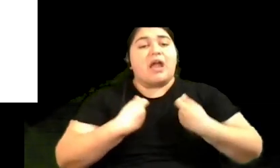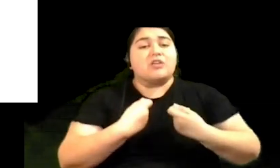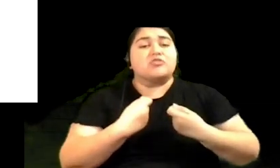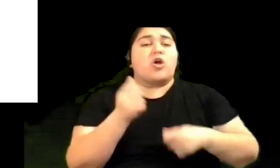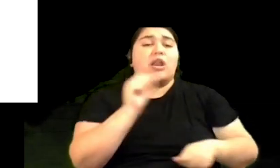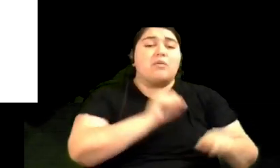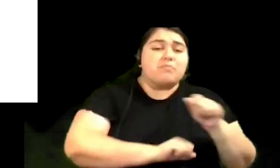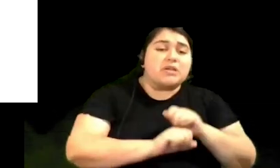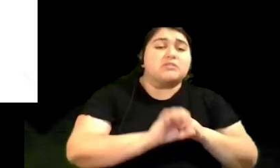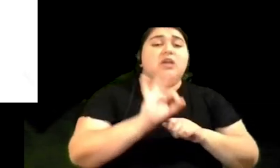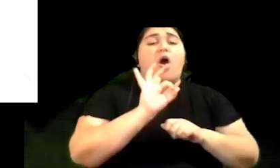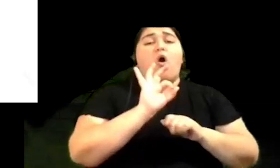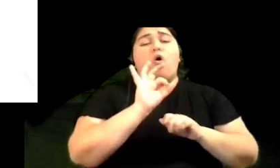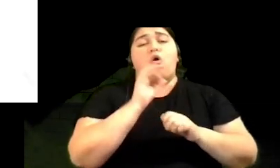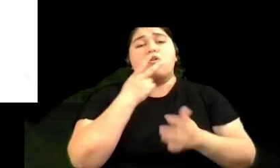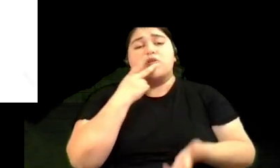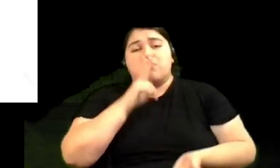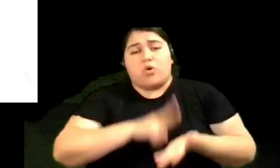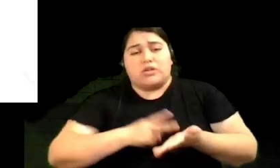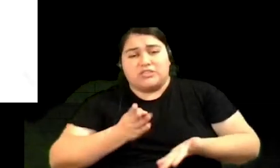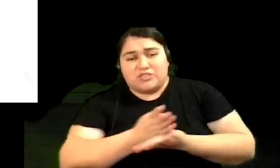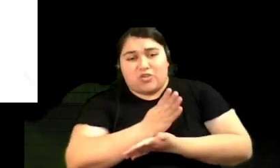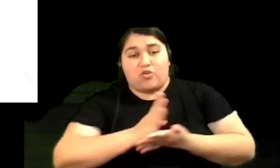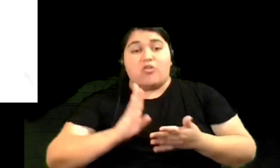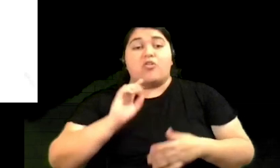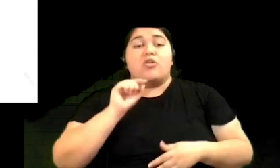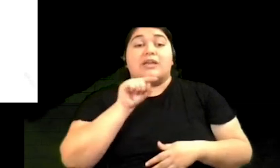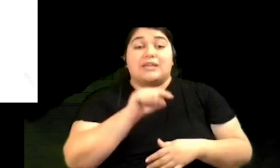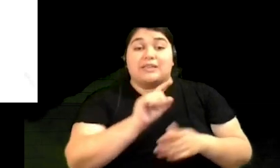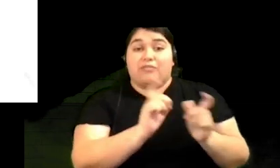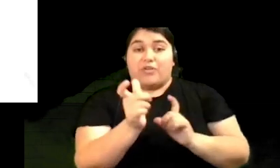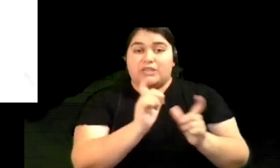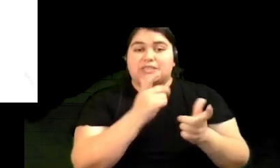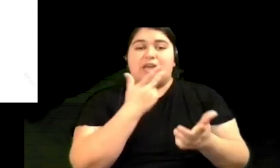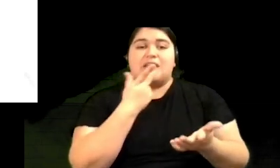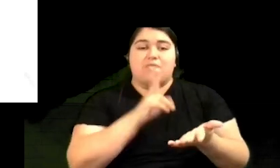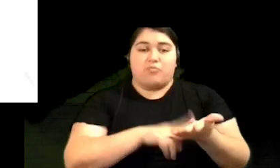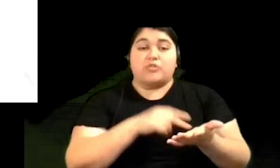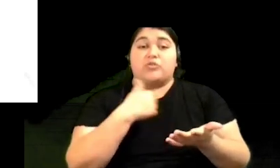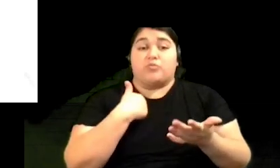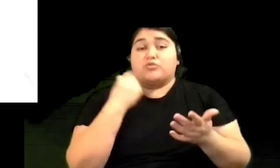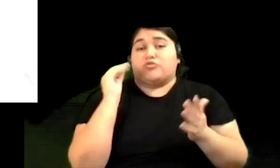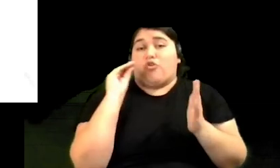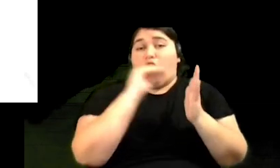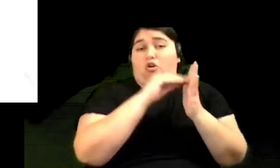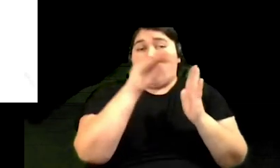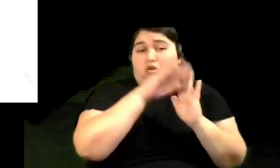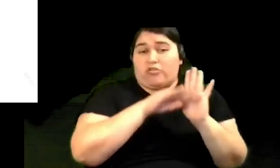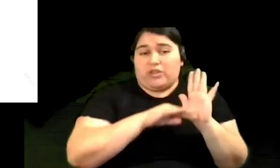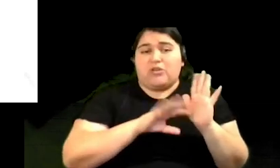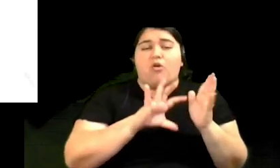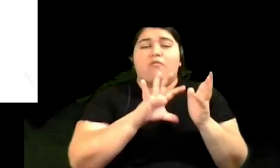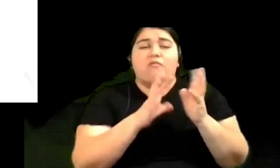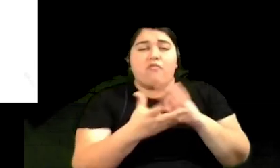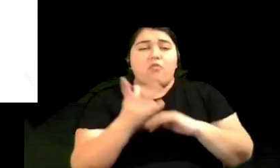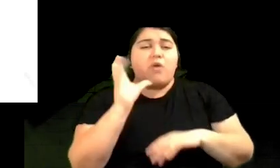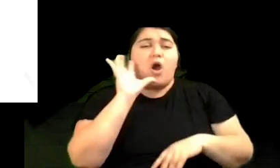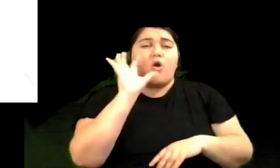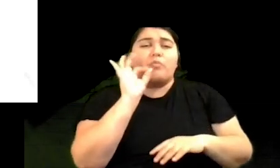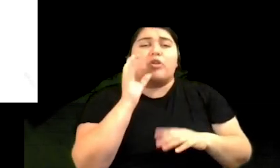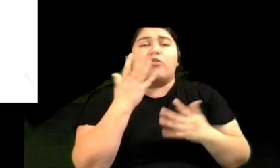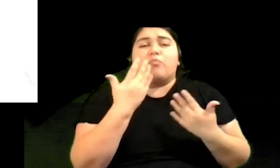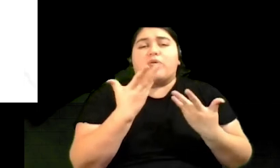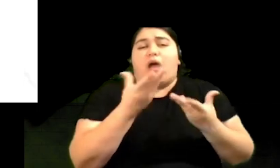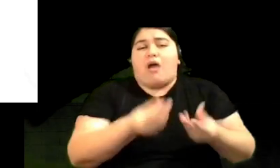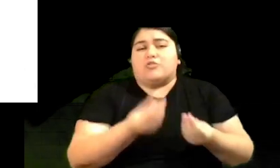o diferir impuestos. Entonces, yo lo que estoy haciendo ahí es insertar en nuestro ordenamiento tributario aspectos de ayuda,